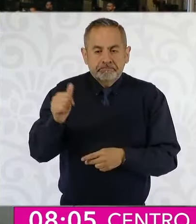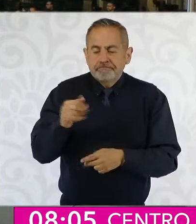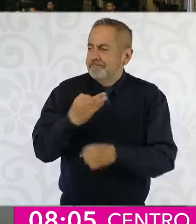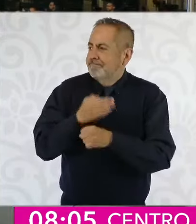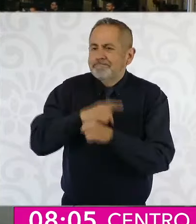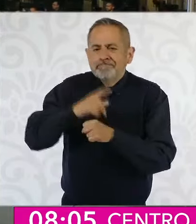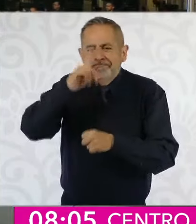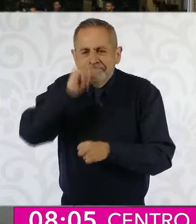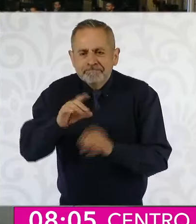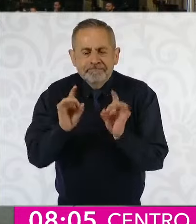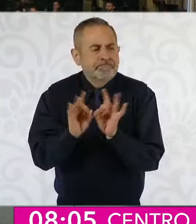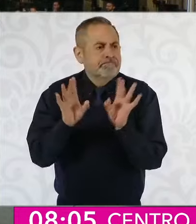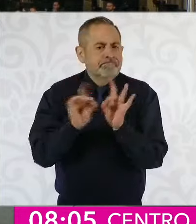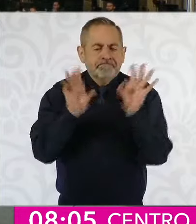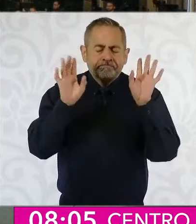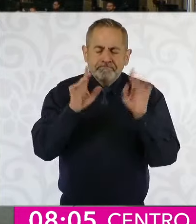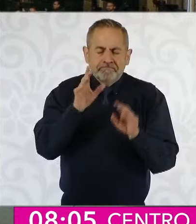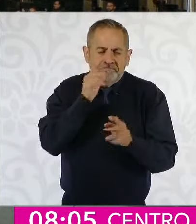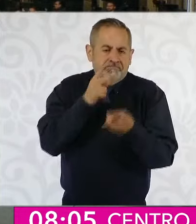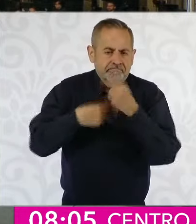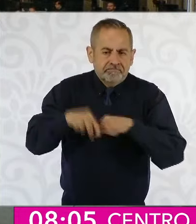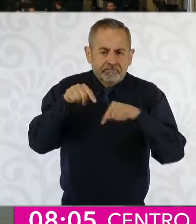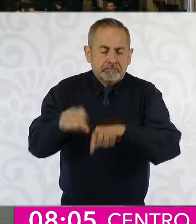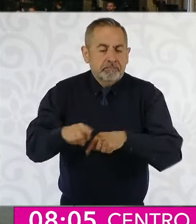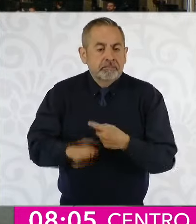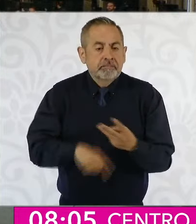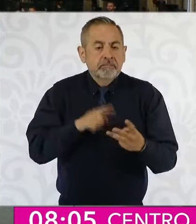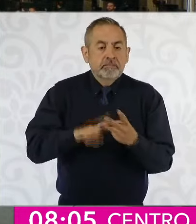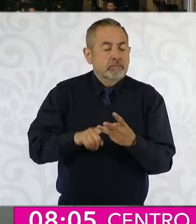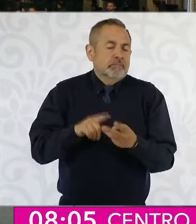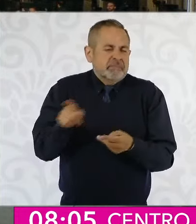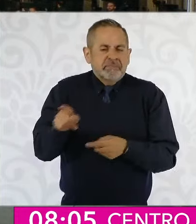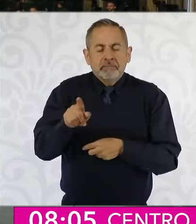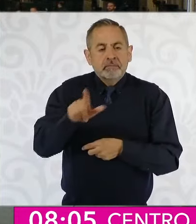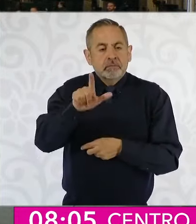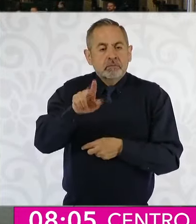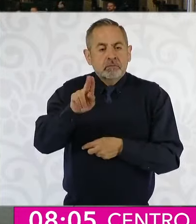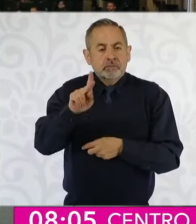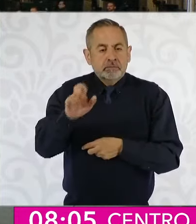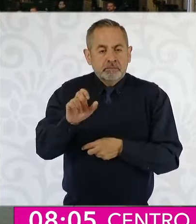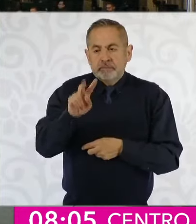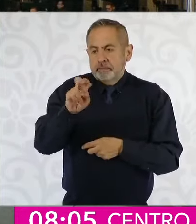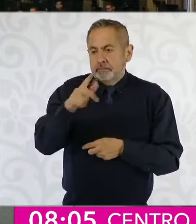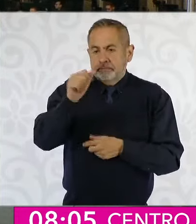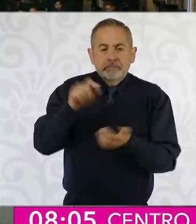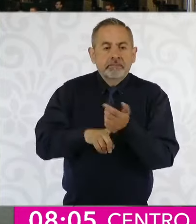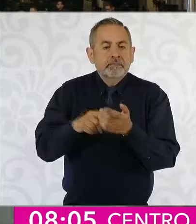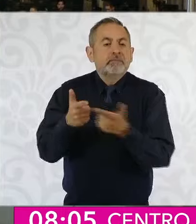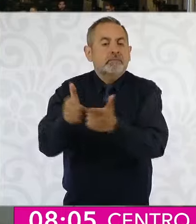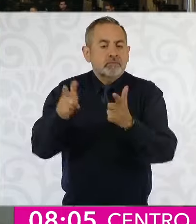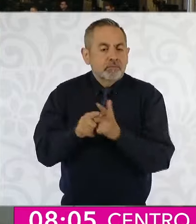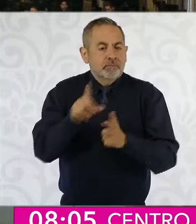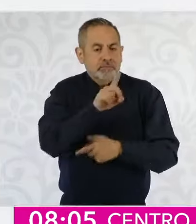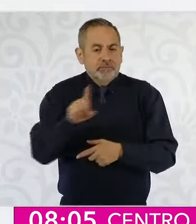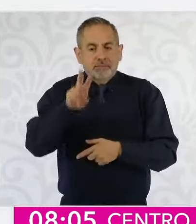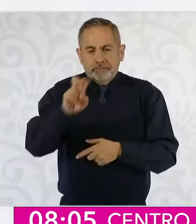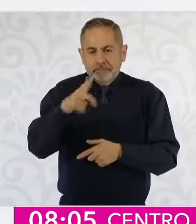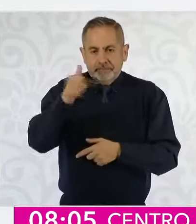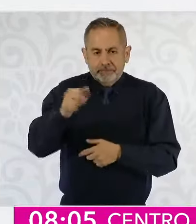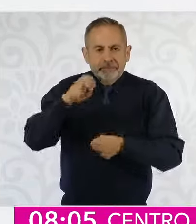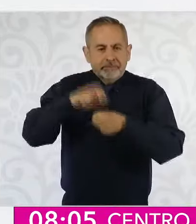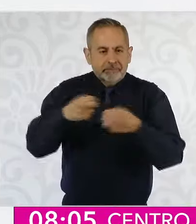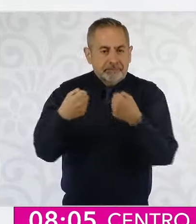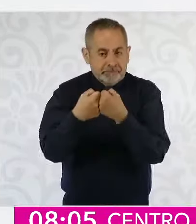estar por un tema de clima. Guadalupe de la Vega representa al Grupo de la Vega en la